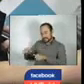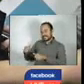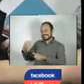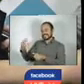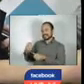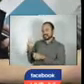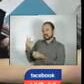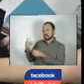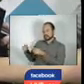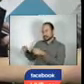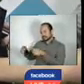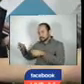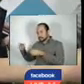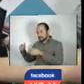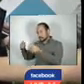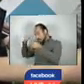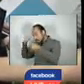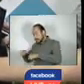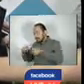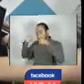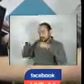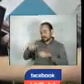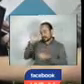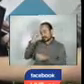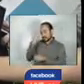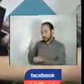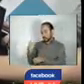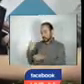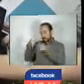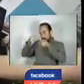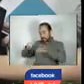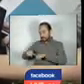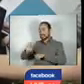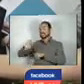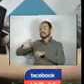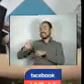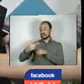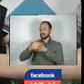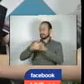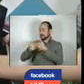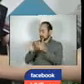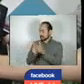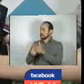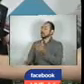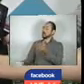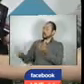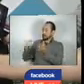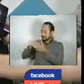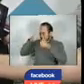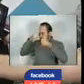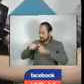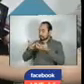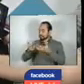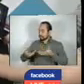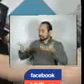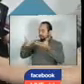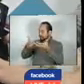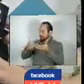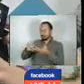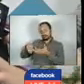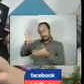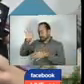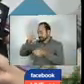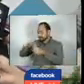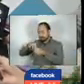legislaturas. Eso quiere decir que una tiene que aprobarla y una segunda tiene que ratificarla con mayoría calificada.